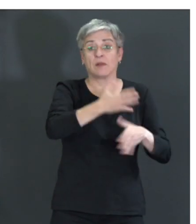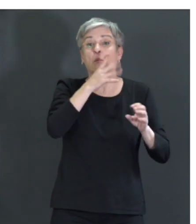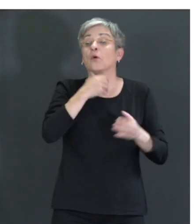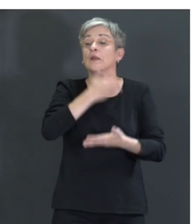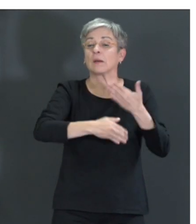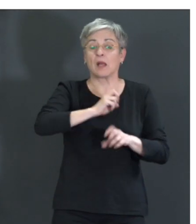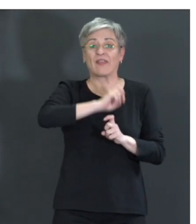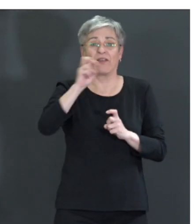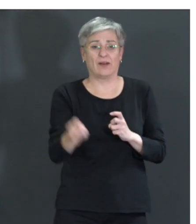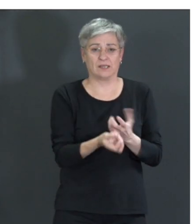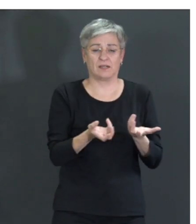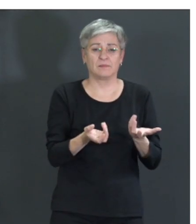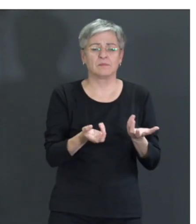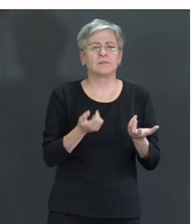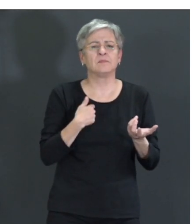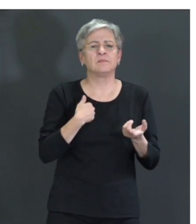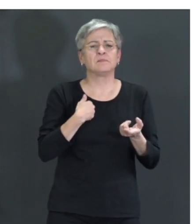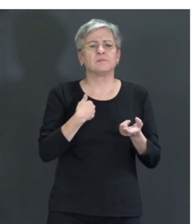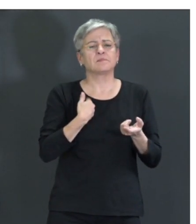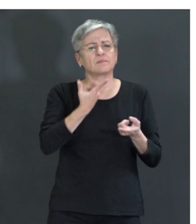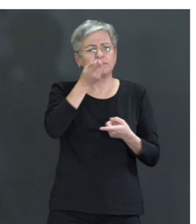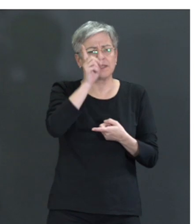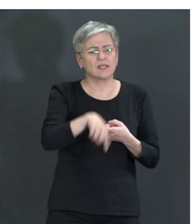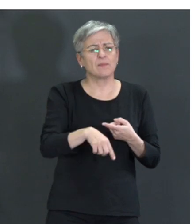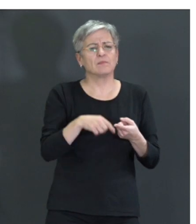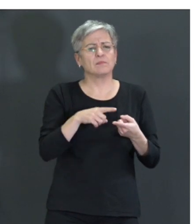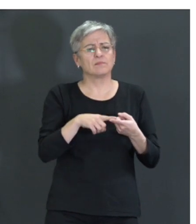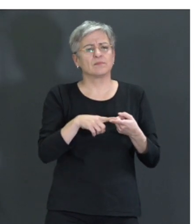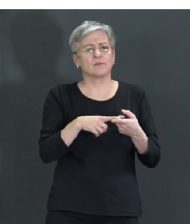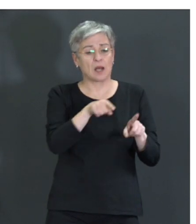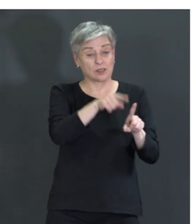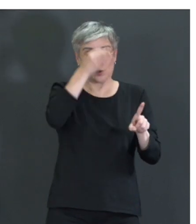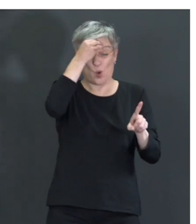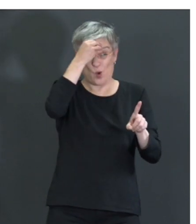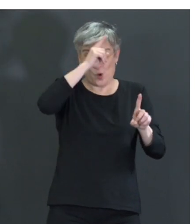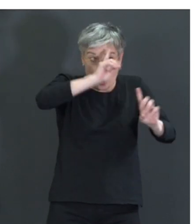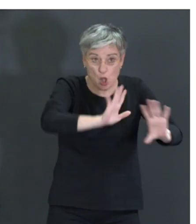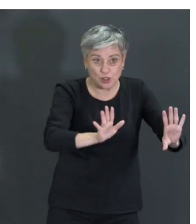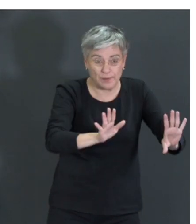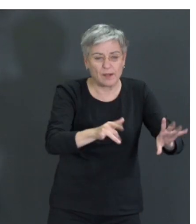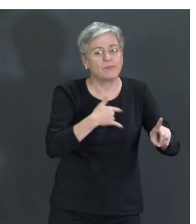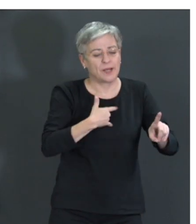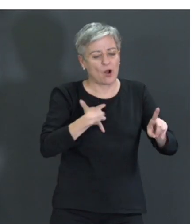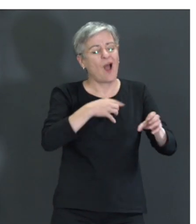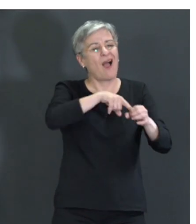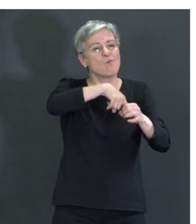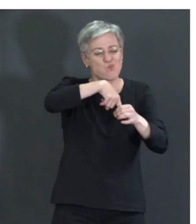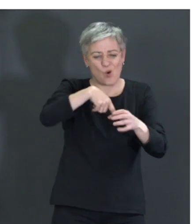¿no? Y seguramente, sí, aunque tú no lo sepas, tú tienes puestos de